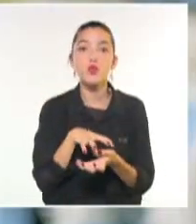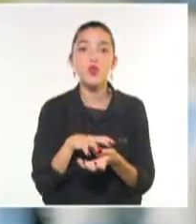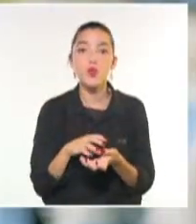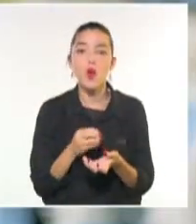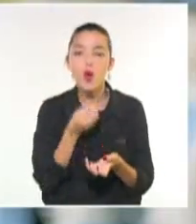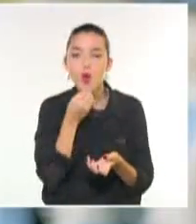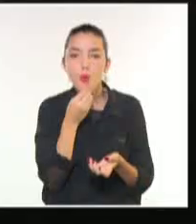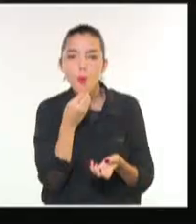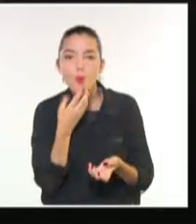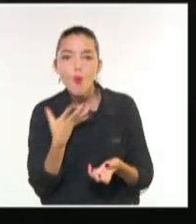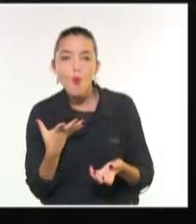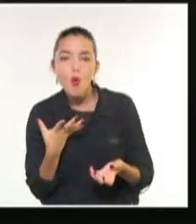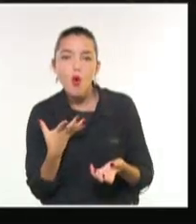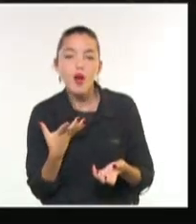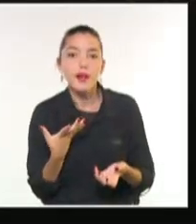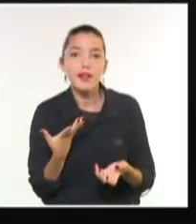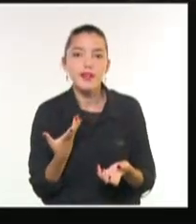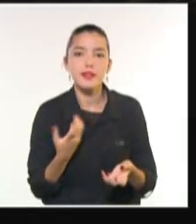esa tormenta y llega a alcanzar.